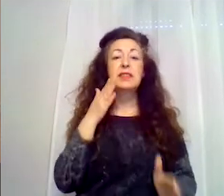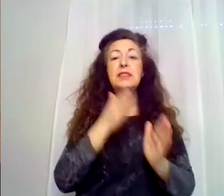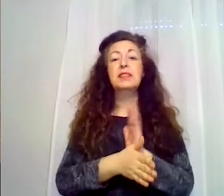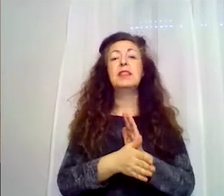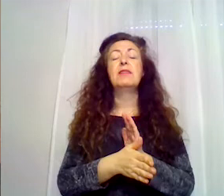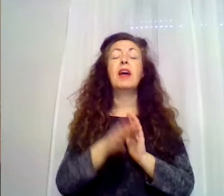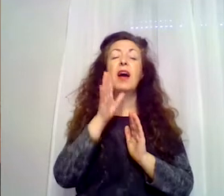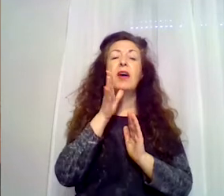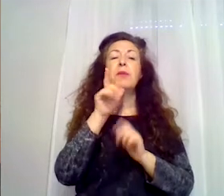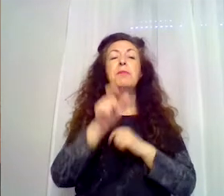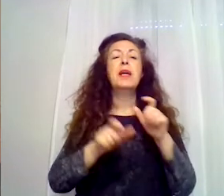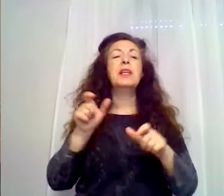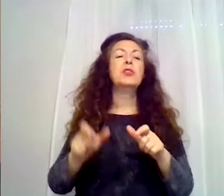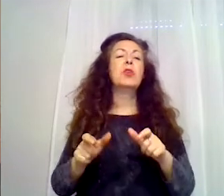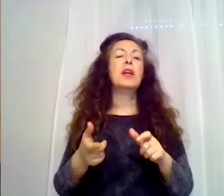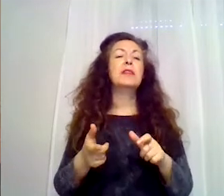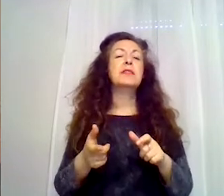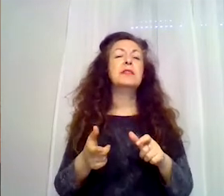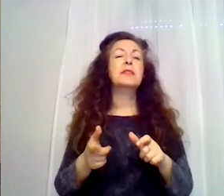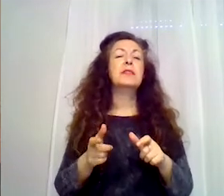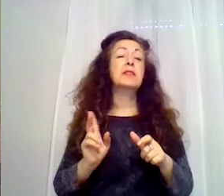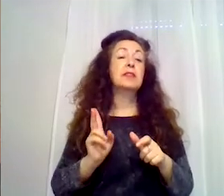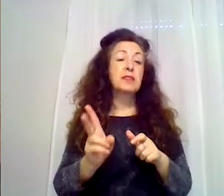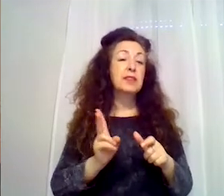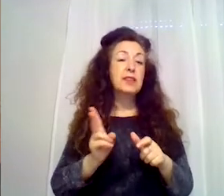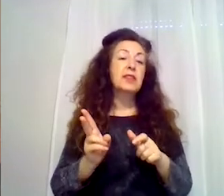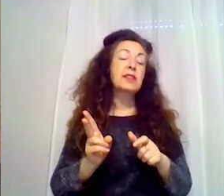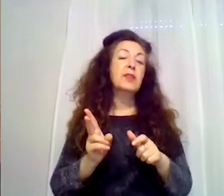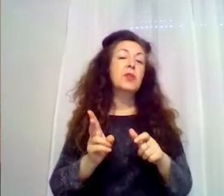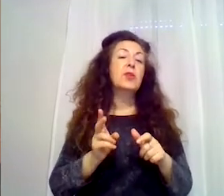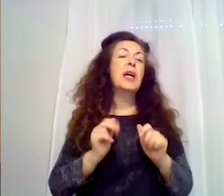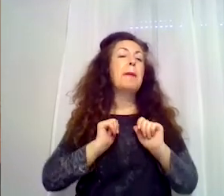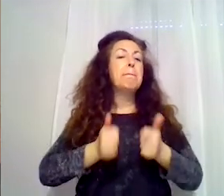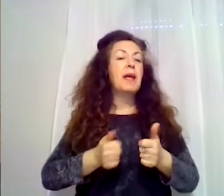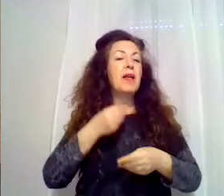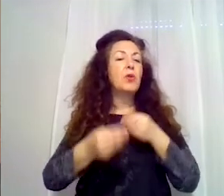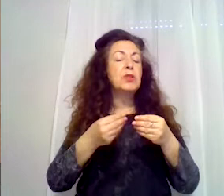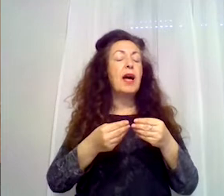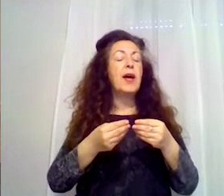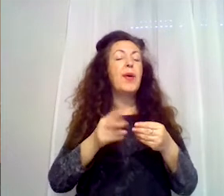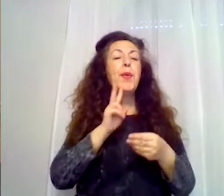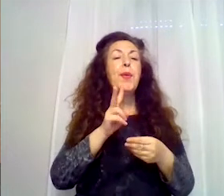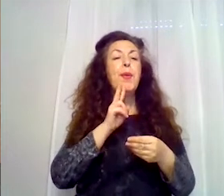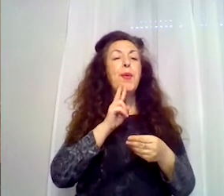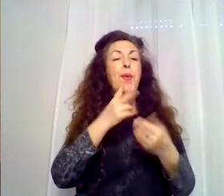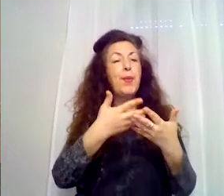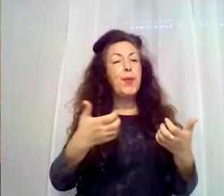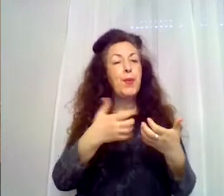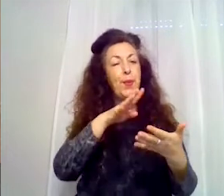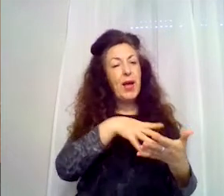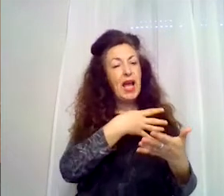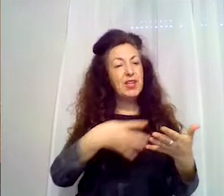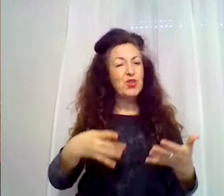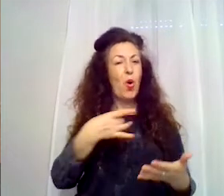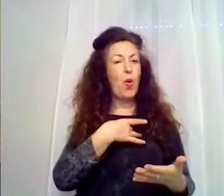alguien escribió sus obras utilizando el nombre de Shakespeare, pero no el propio Shakespeare, que era, digamos,